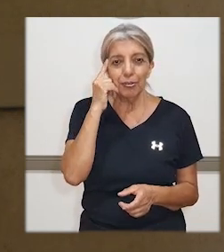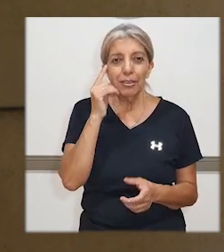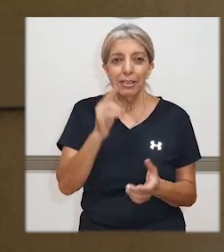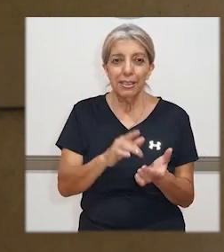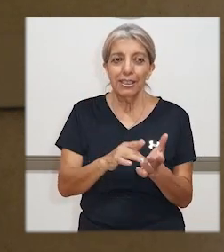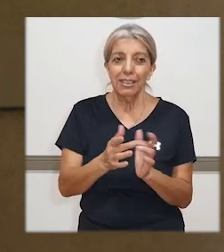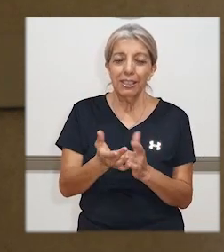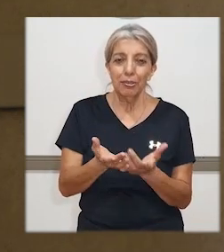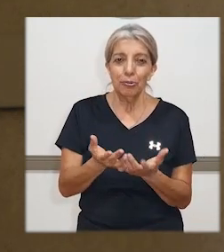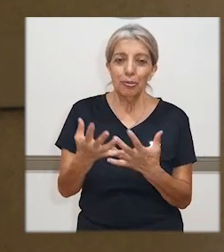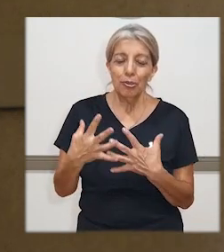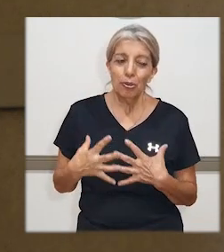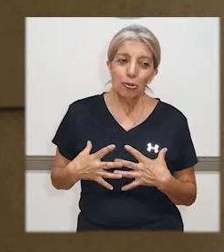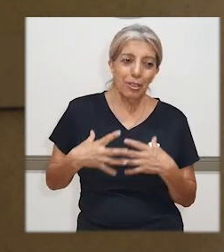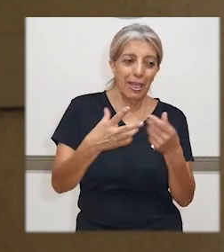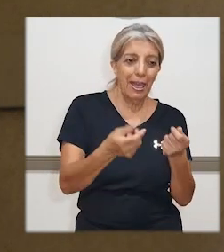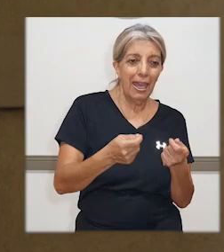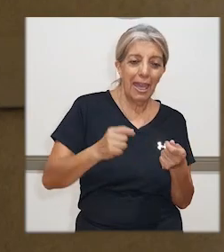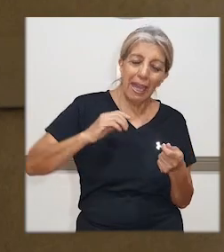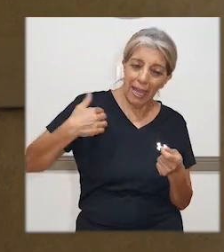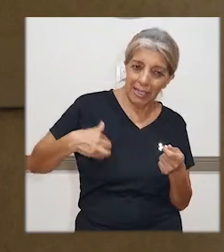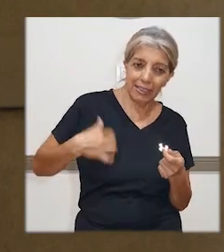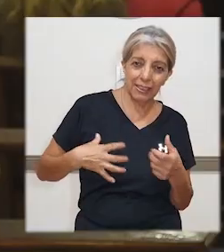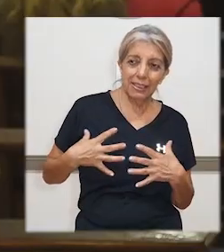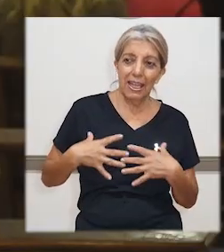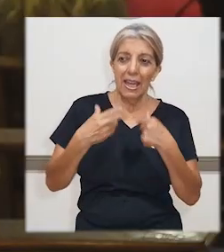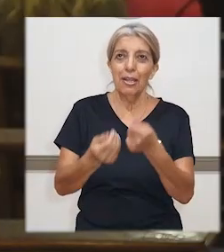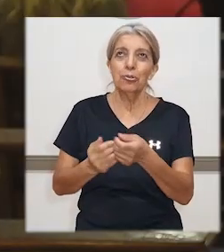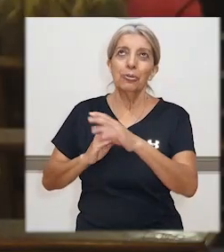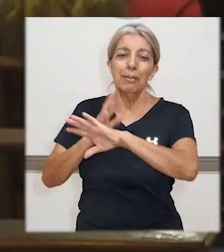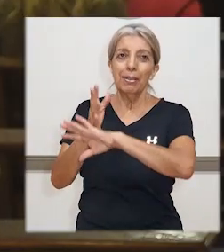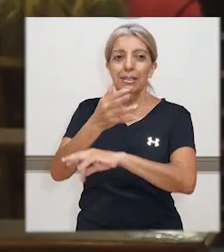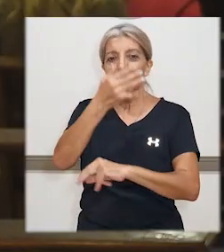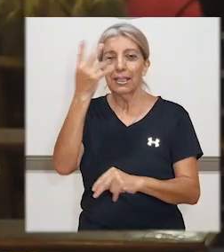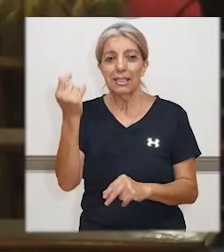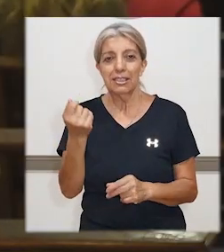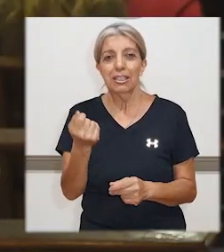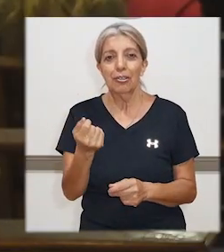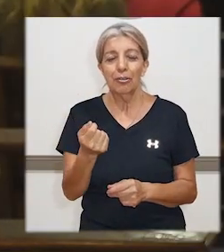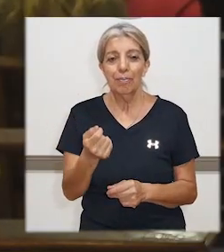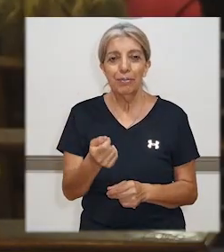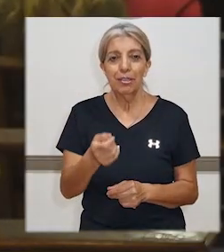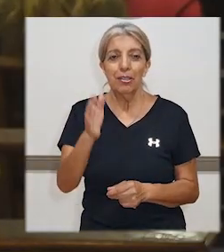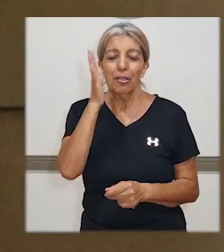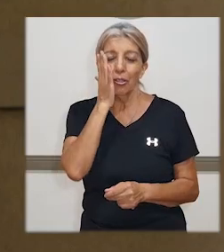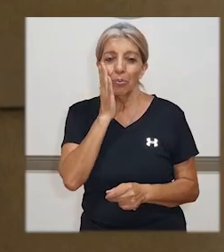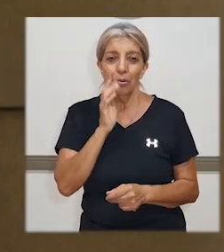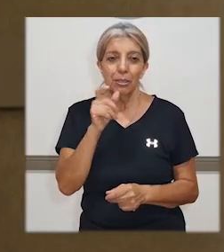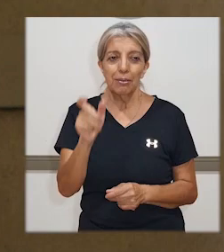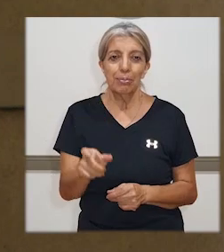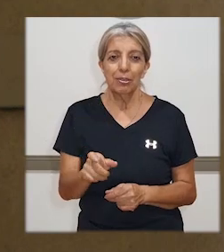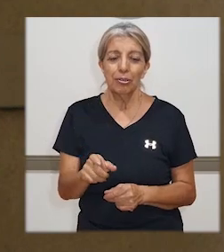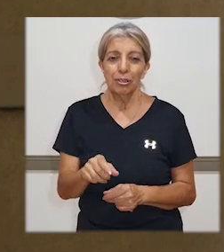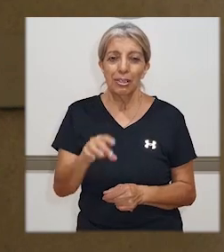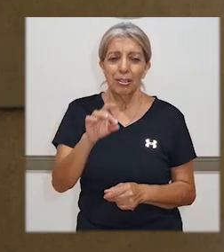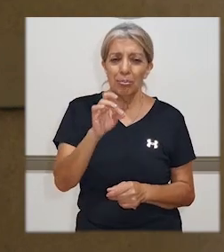haga ingresar en ese ámbito de vida que quiere para nosotros, es permitirnos ingresar a un modo de mirar la difícil